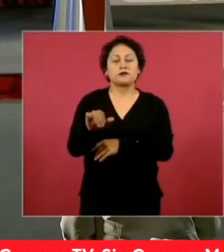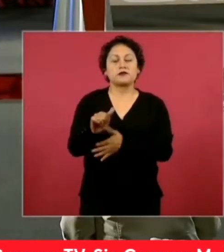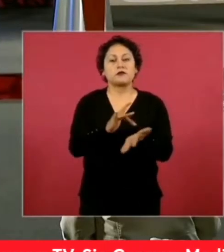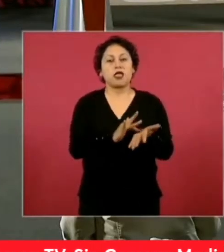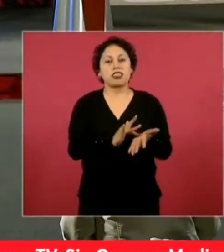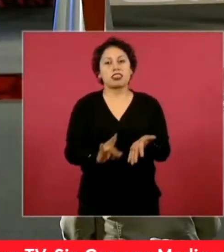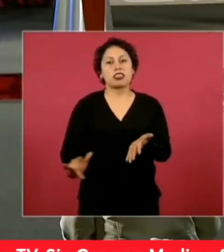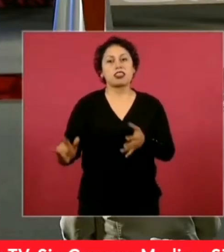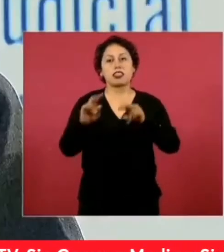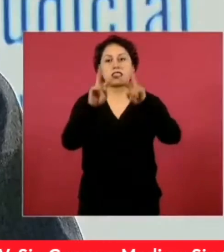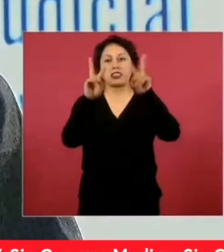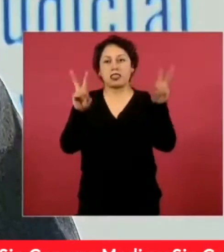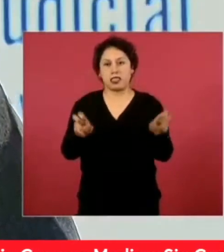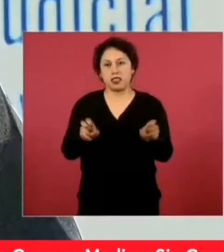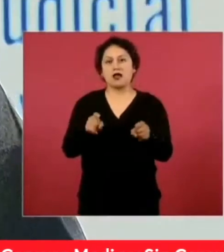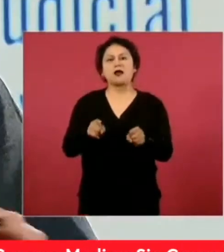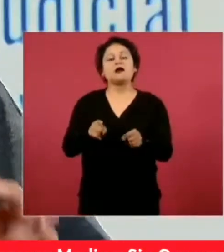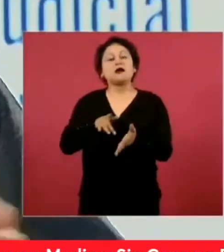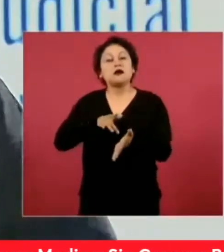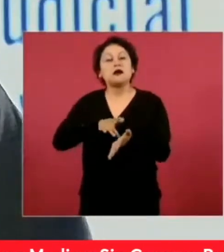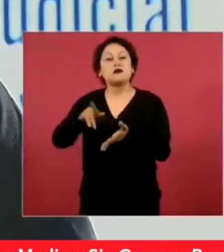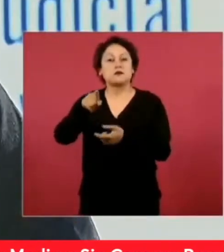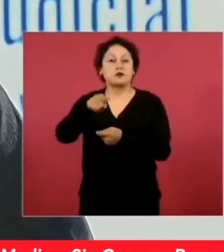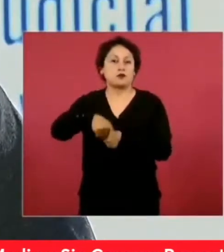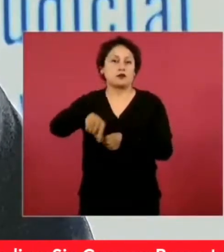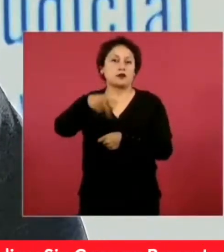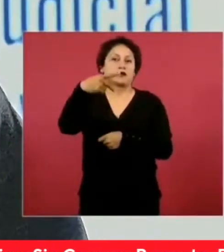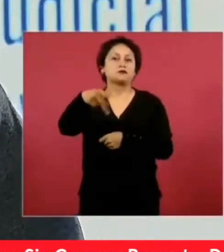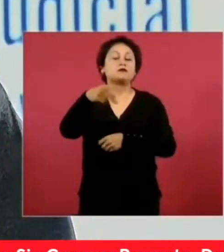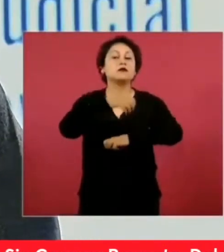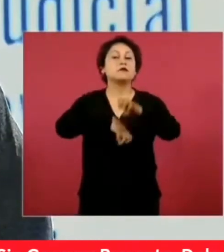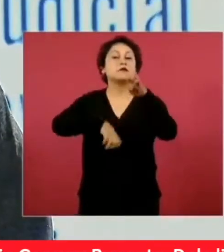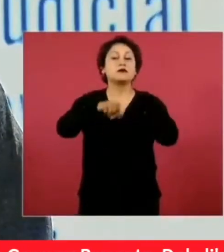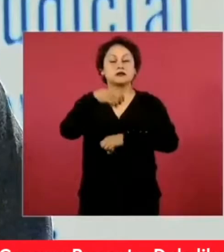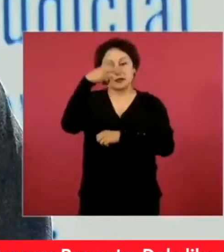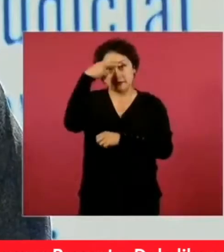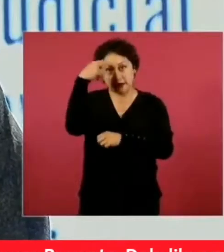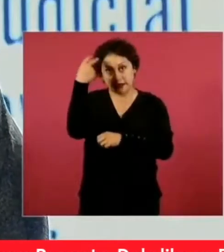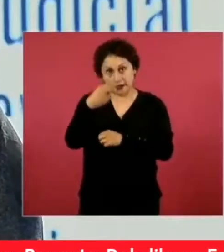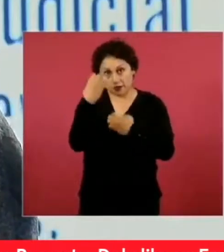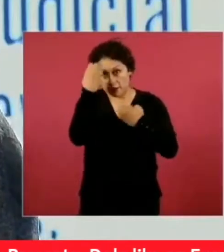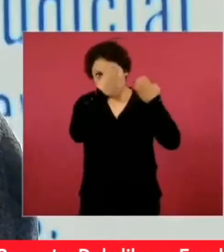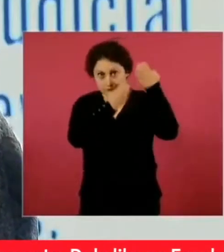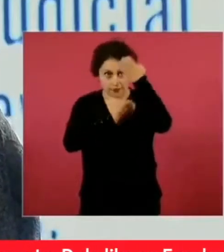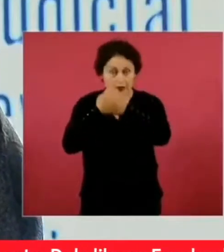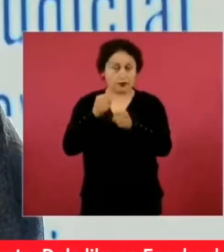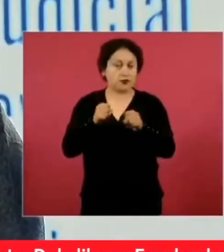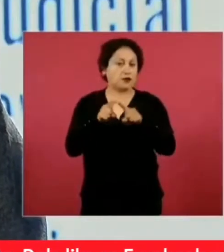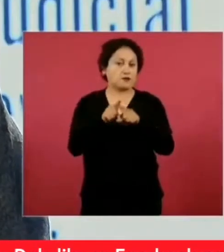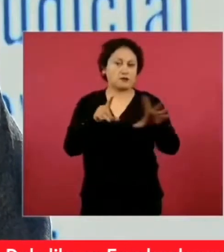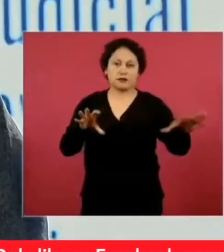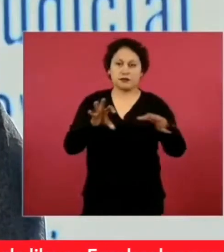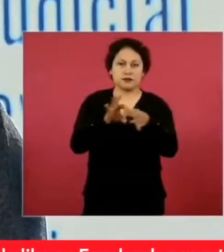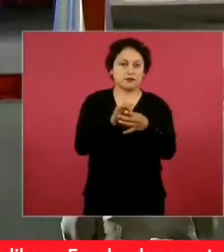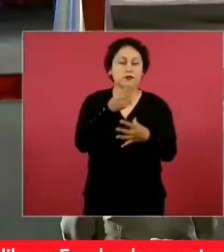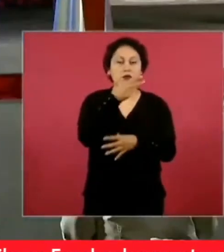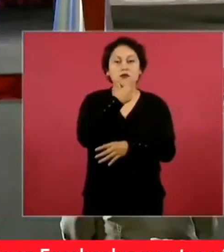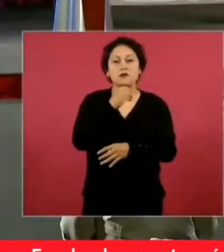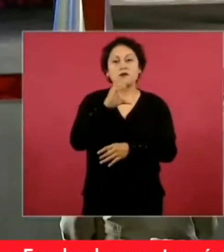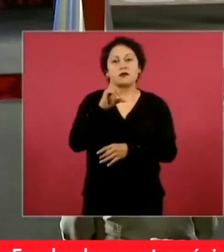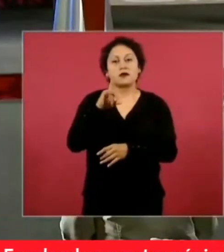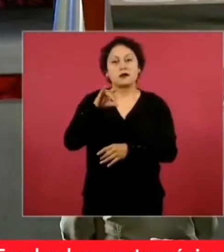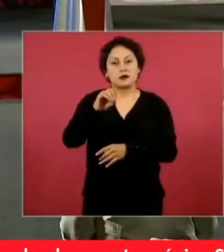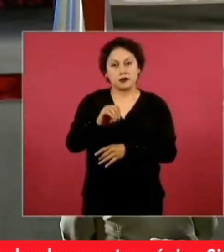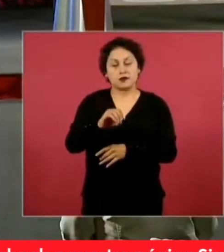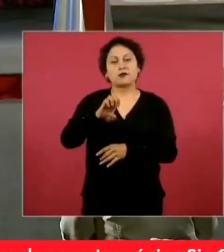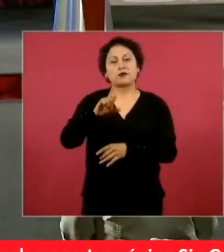asociación favorita, México Evalúa, esta organización vinculada a Claudia X González y financiada por Estados